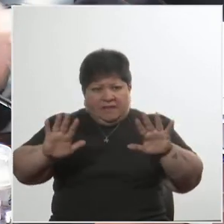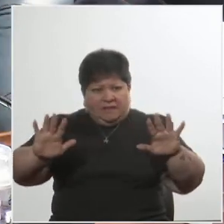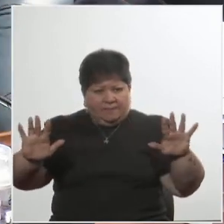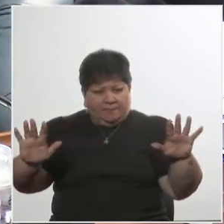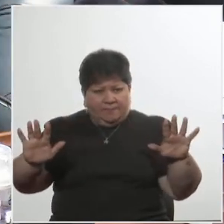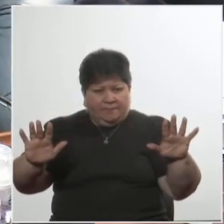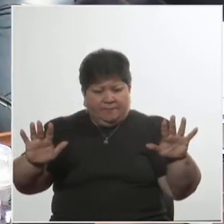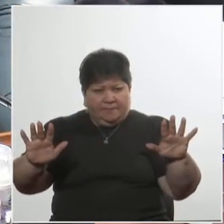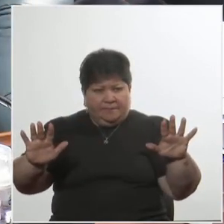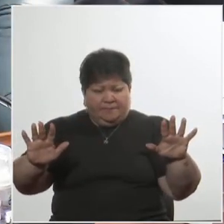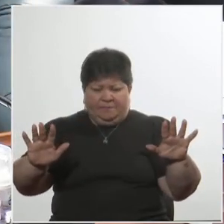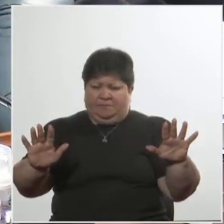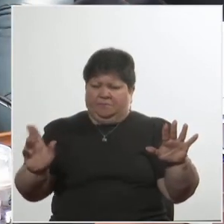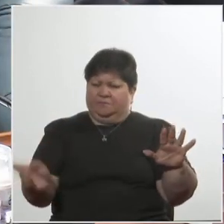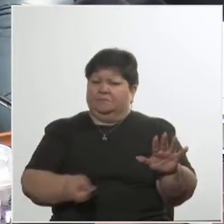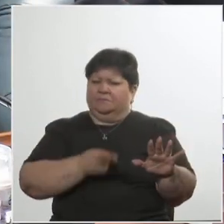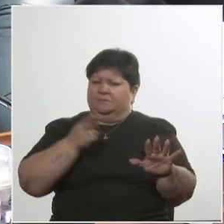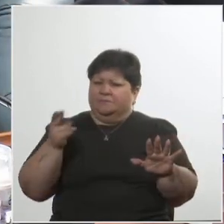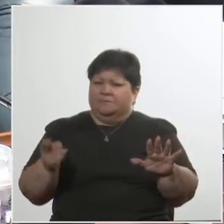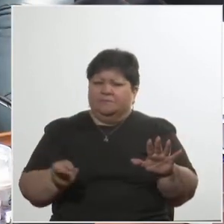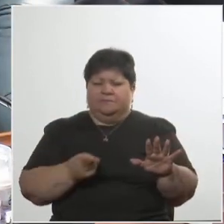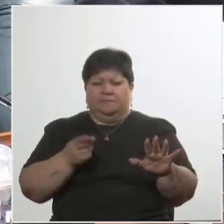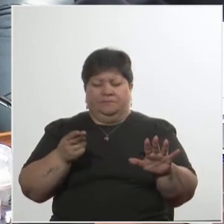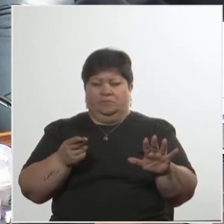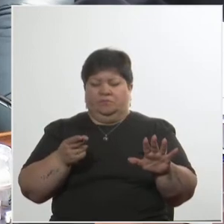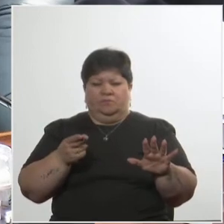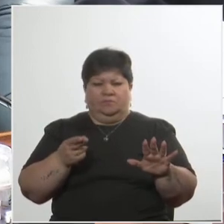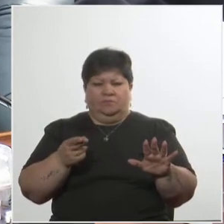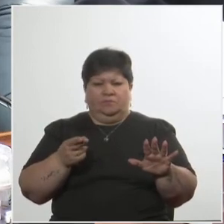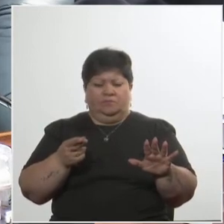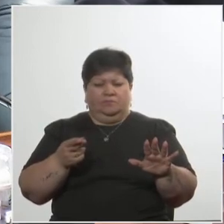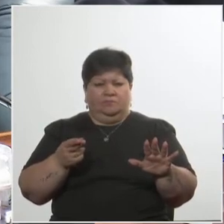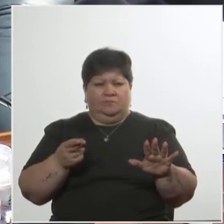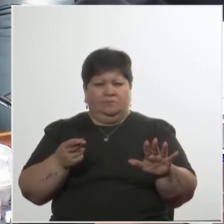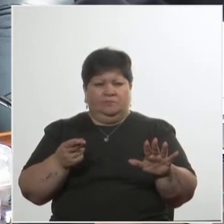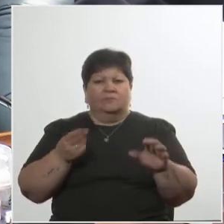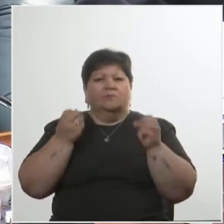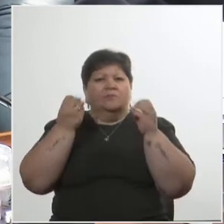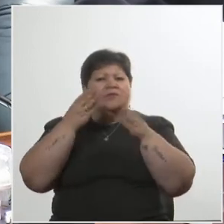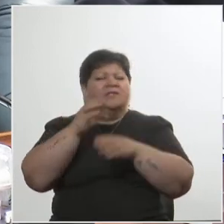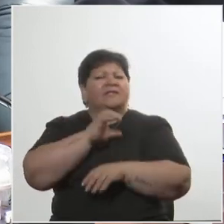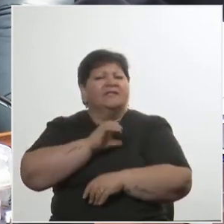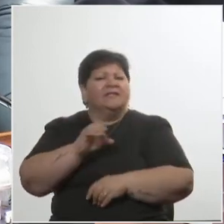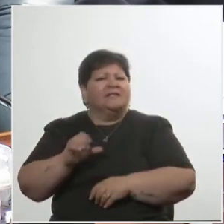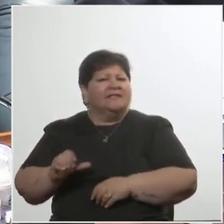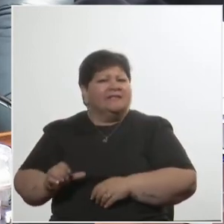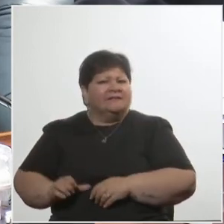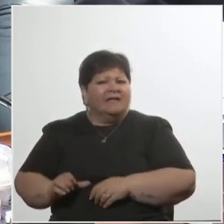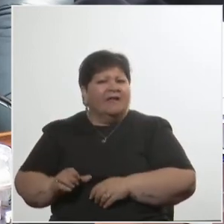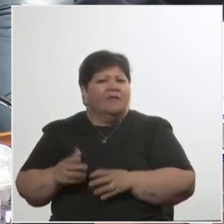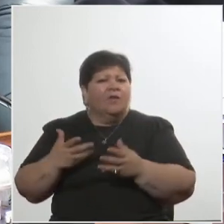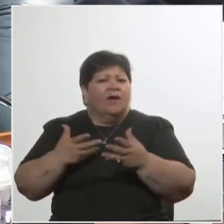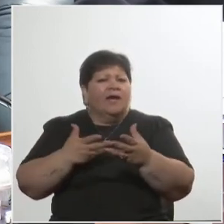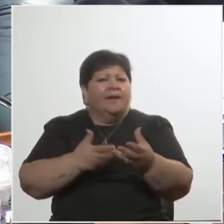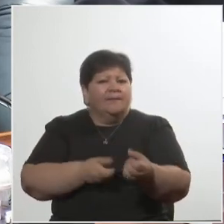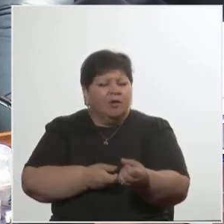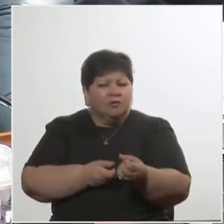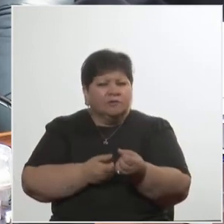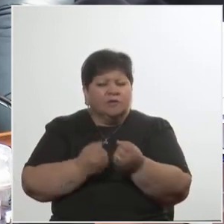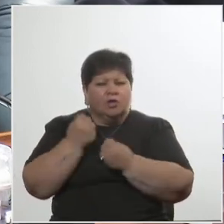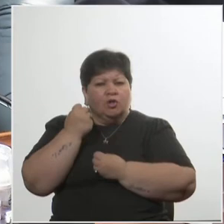es bastante insólito Por qué el estado tiene que ser el que repare